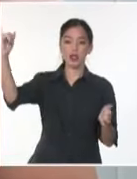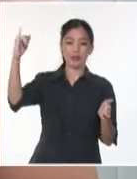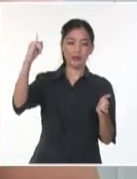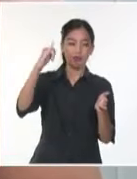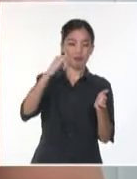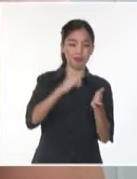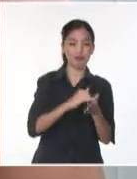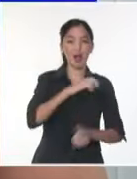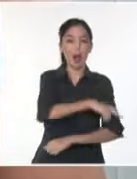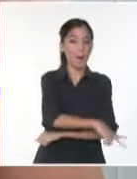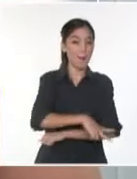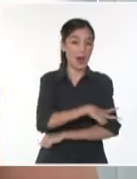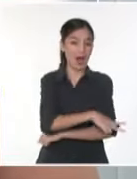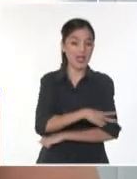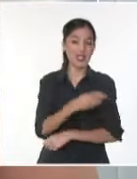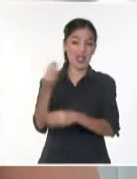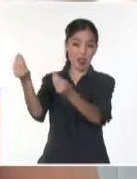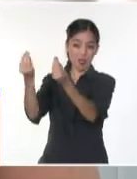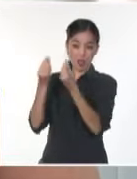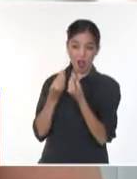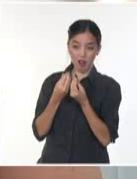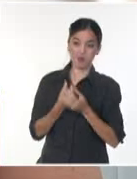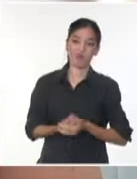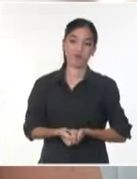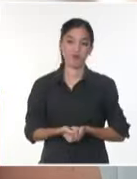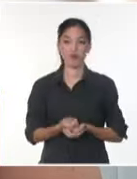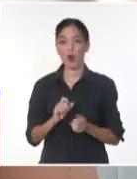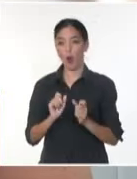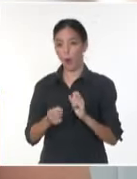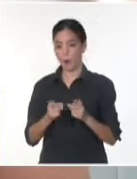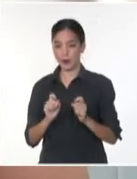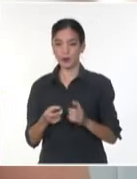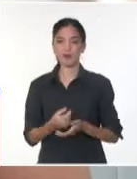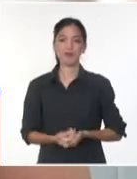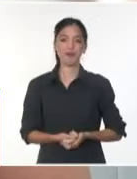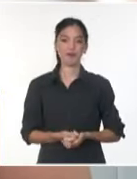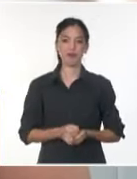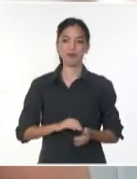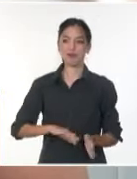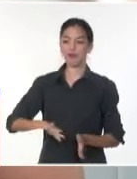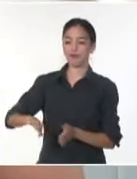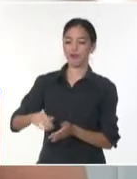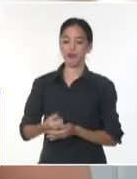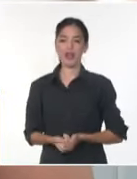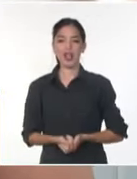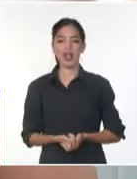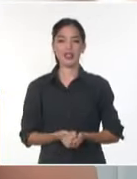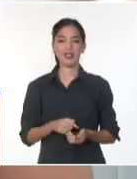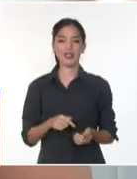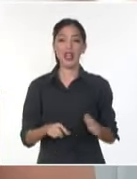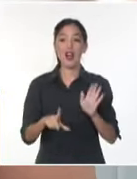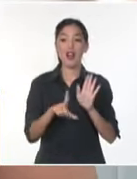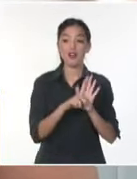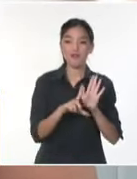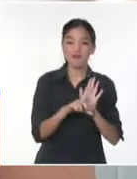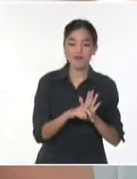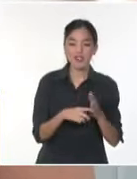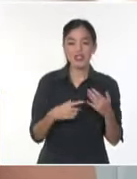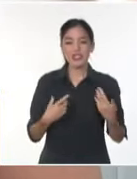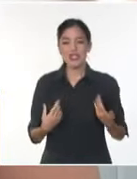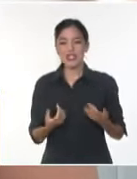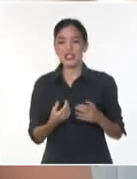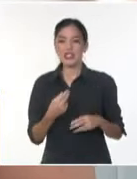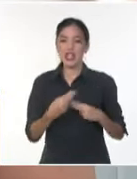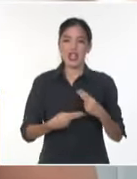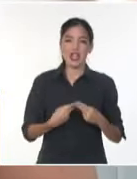regulaciones son para todas las cargas que entran por la aduana cuando una persona que pueda salir al extranjero Y que pueda traer